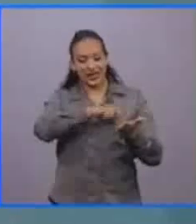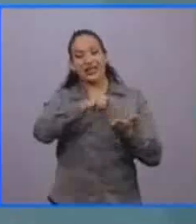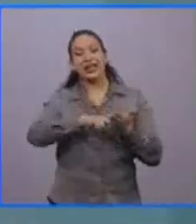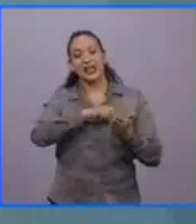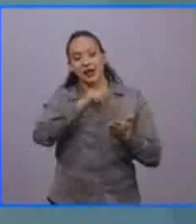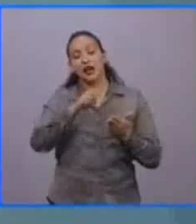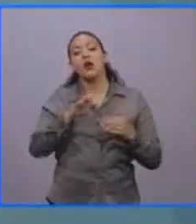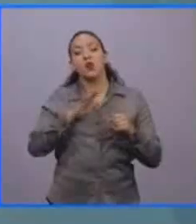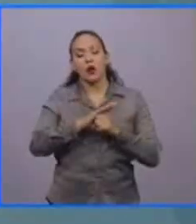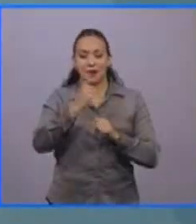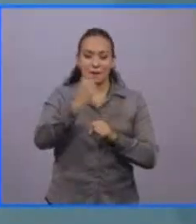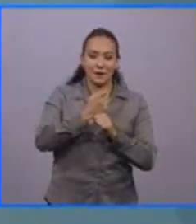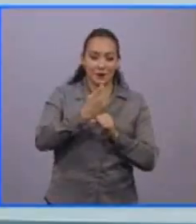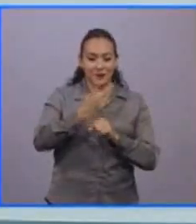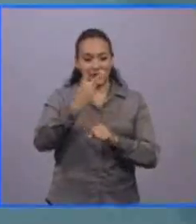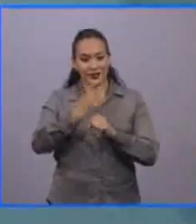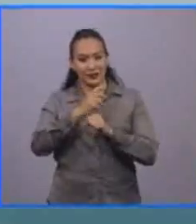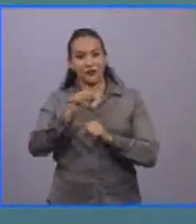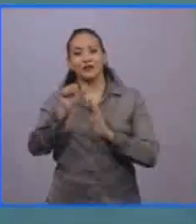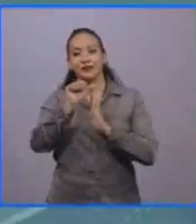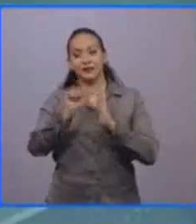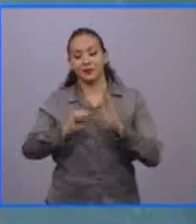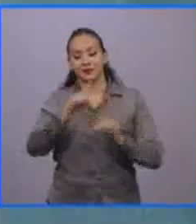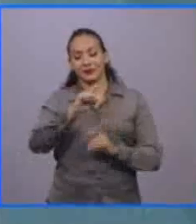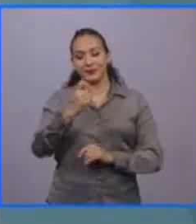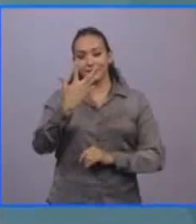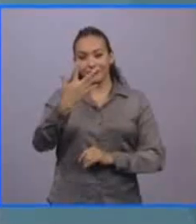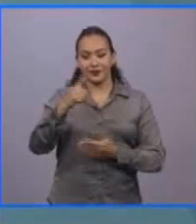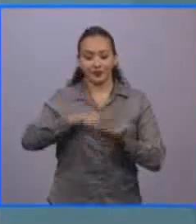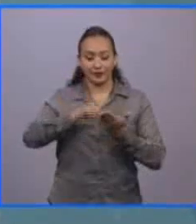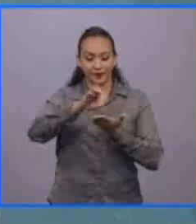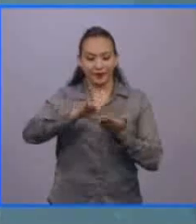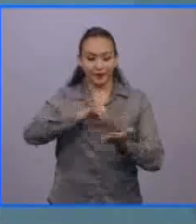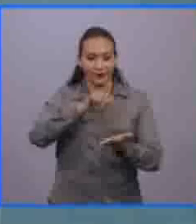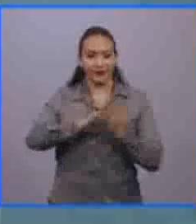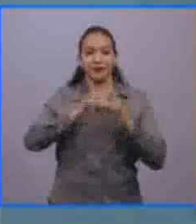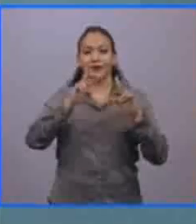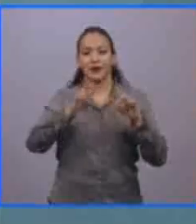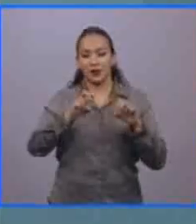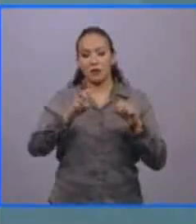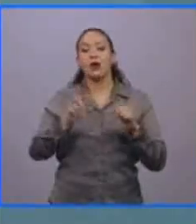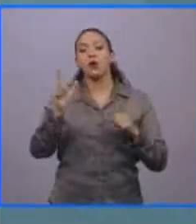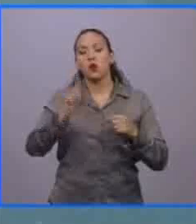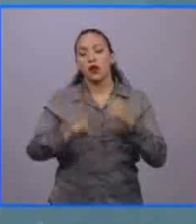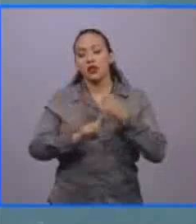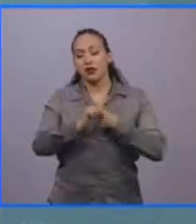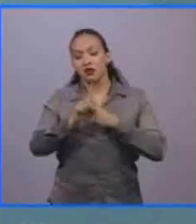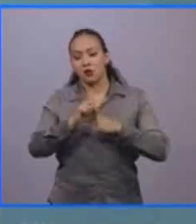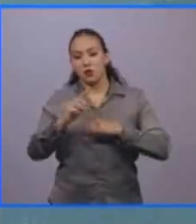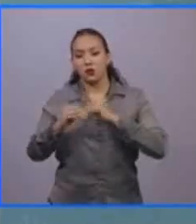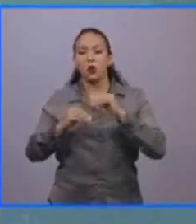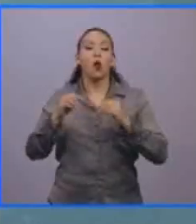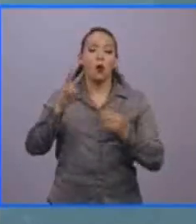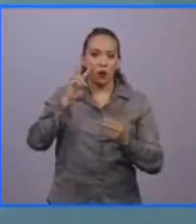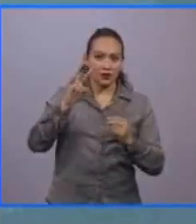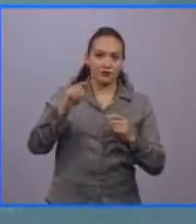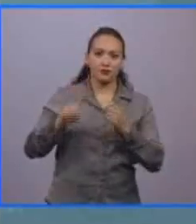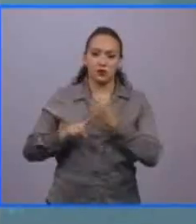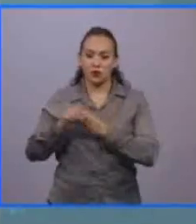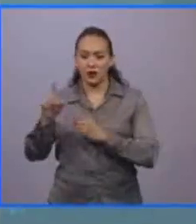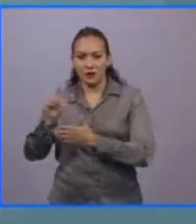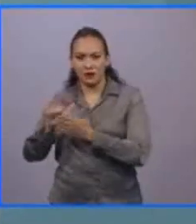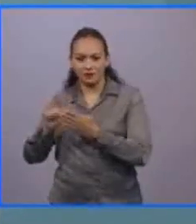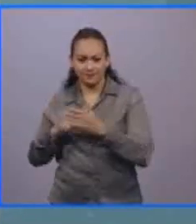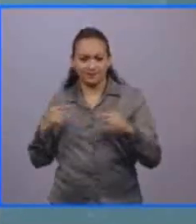de las fracciones primera y segunda del artículo 105 constitucional en materia de controversias y acciones de inconstitucionalidad